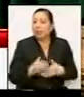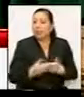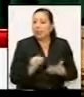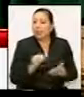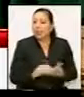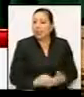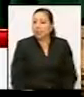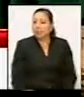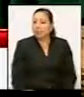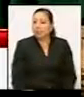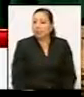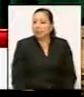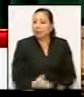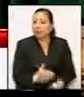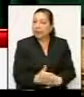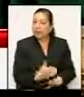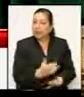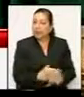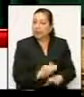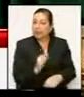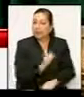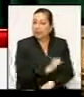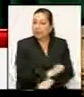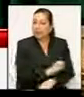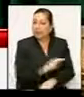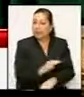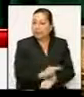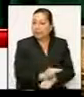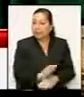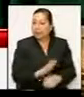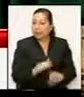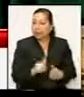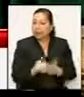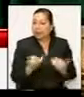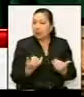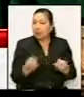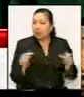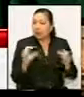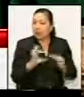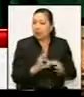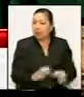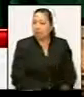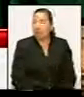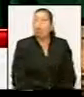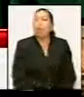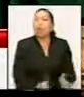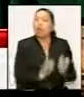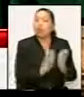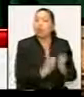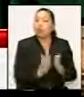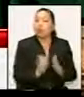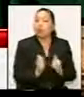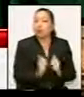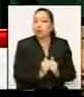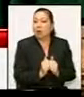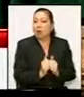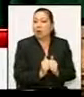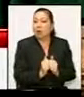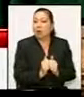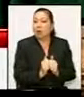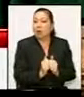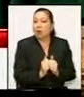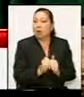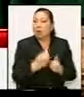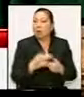plan regional de desarrollo ganadero en San Martín, donde a partir del SEGRA y en coordinación con